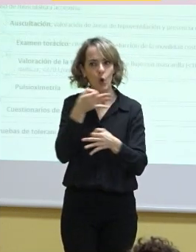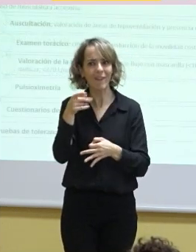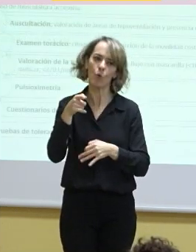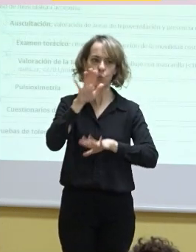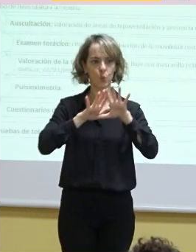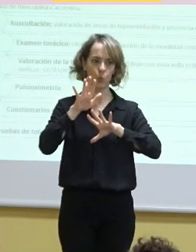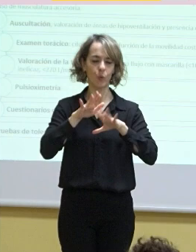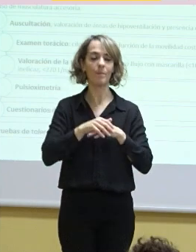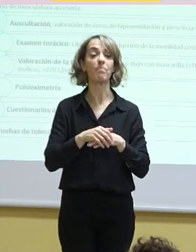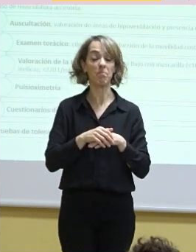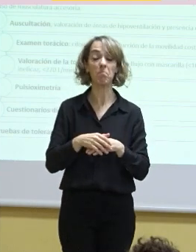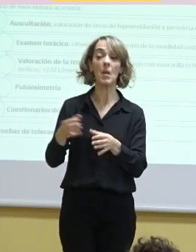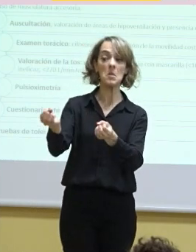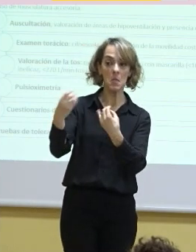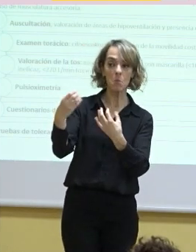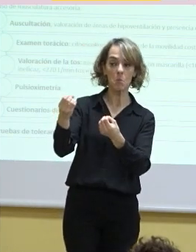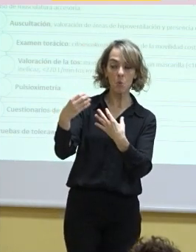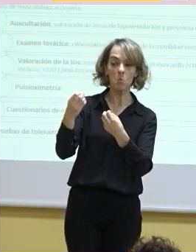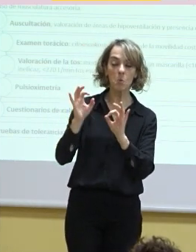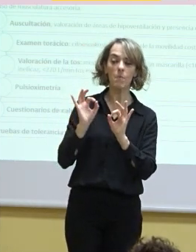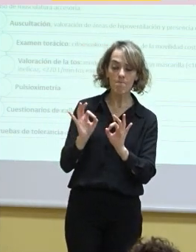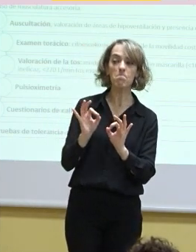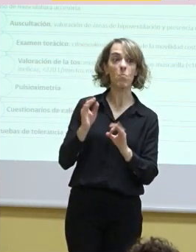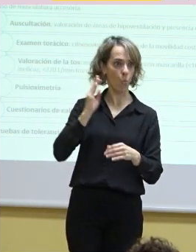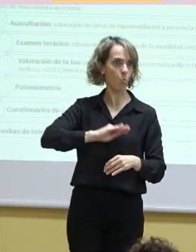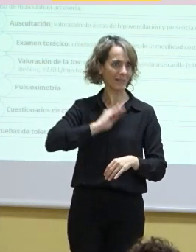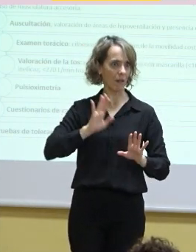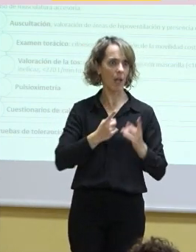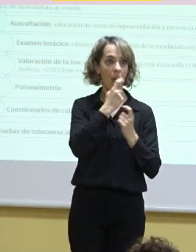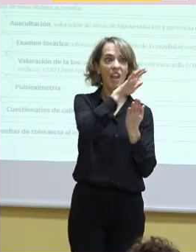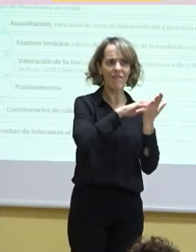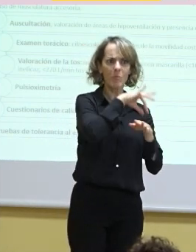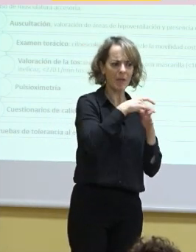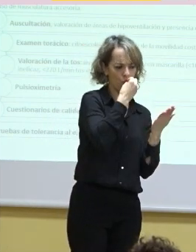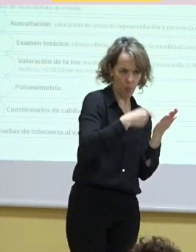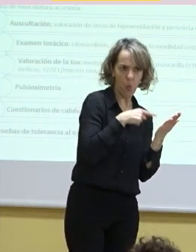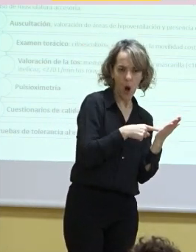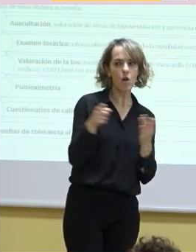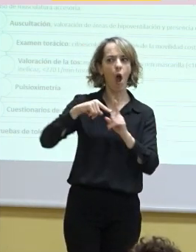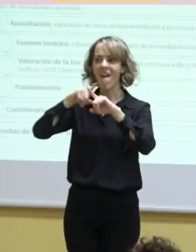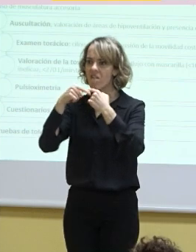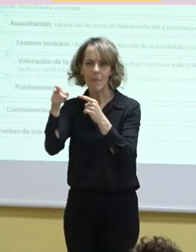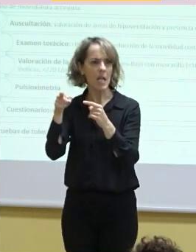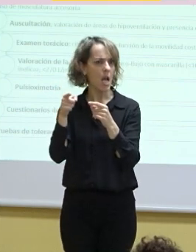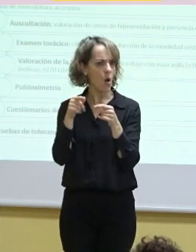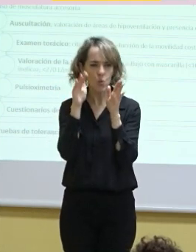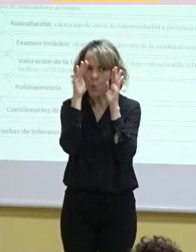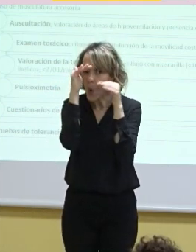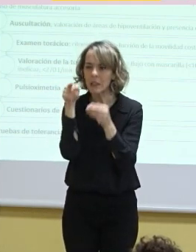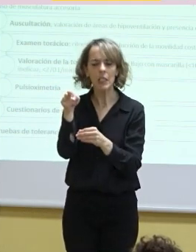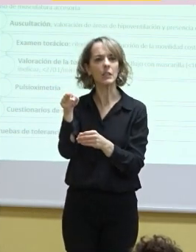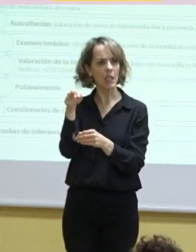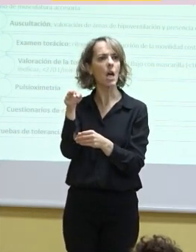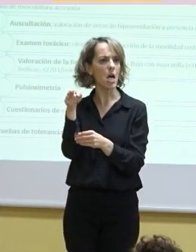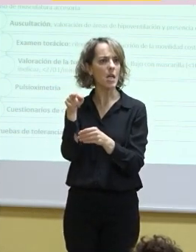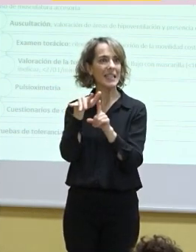Tras la información que me da la familia, que la verdad que ya es bastante, el informe médico era muy bueno, la familia estaba muy atenta y conocía